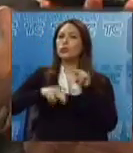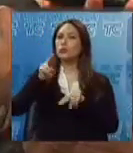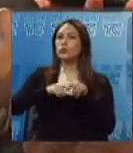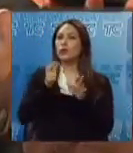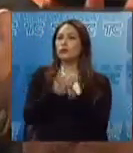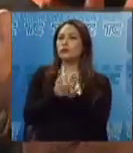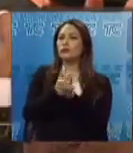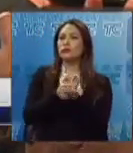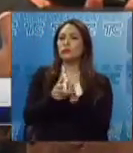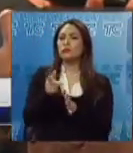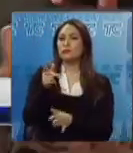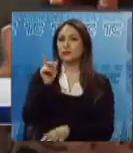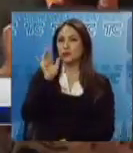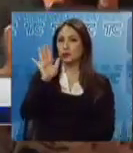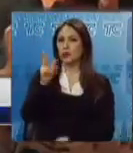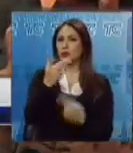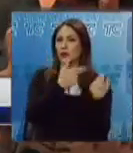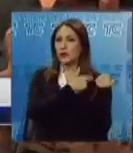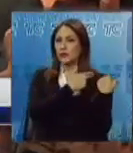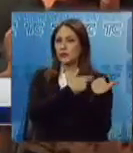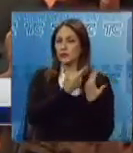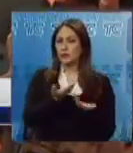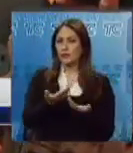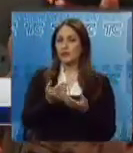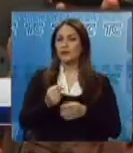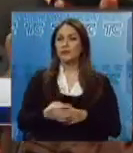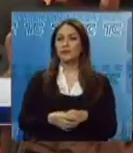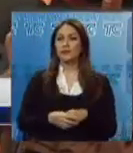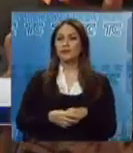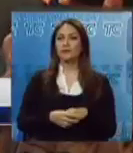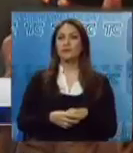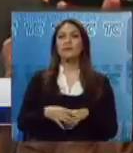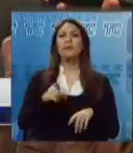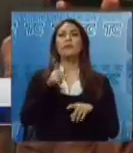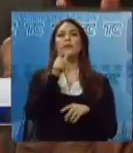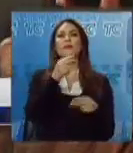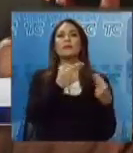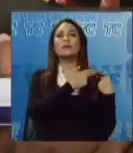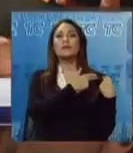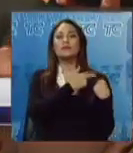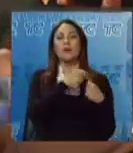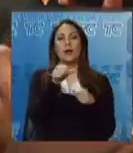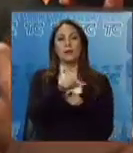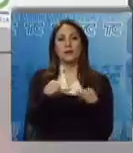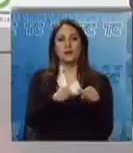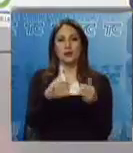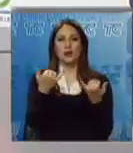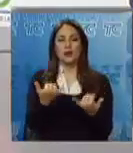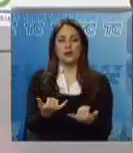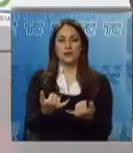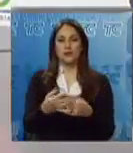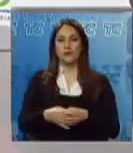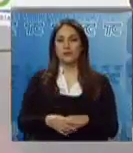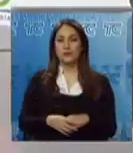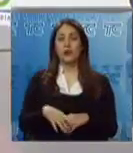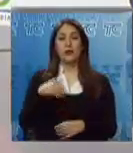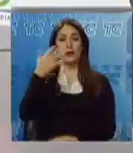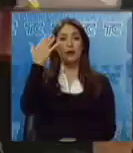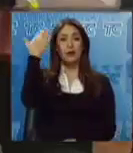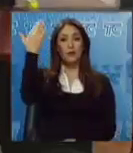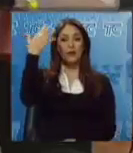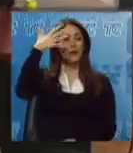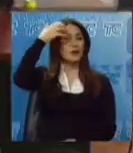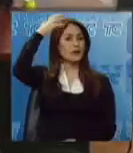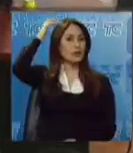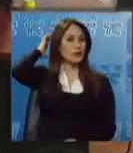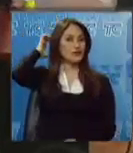La responsabilidad de haber contratado es de estricta responsabilidad de la administración actual. Finalmente, el alcalde de Quito, Mauricio Rodas,